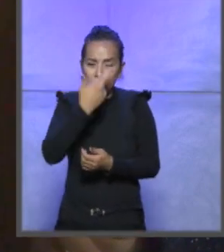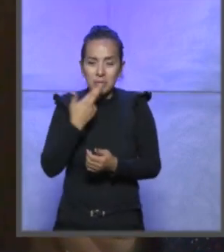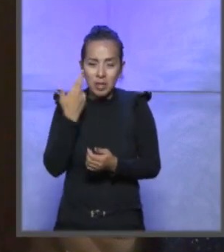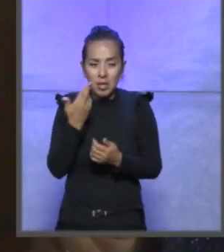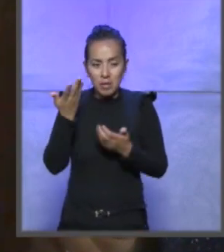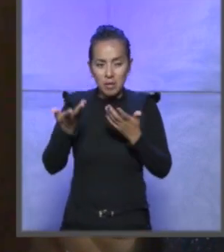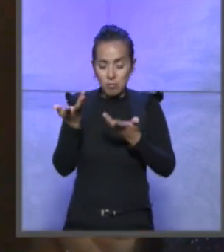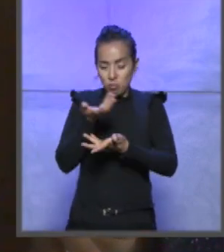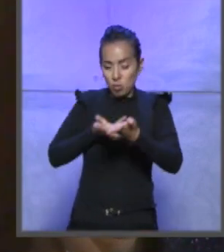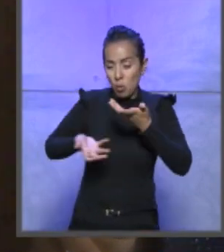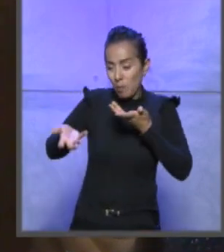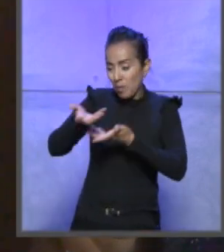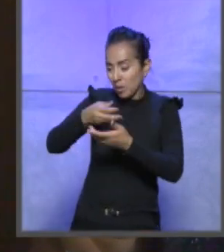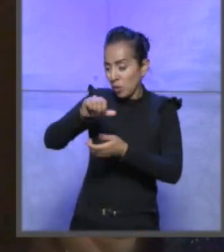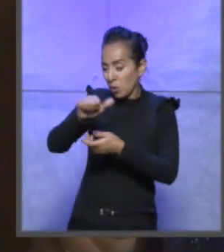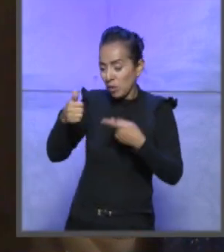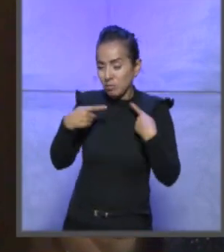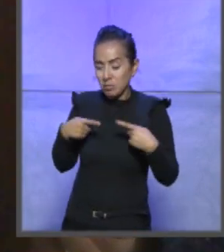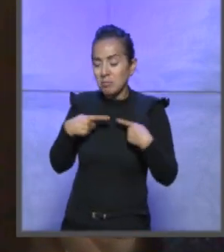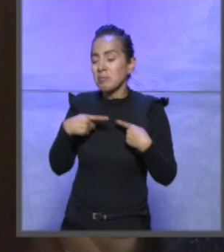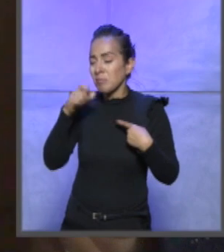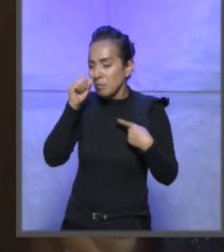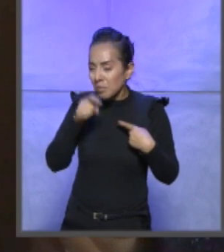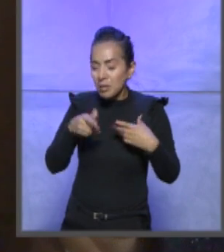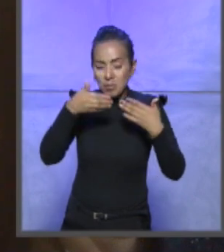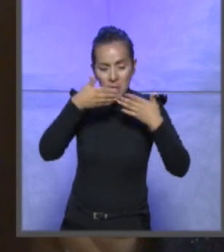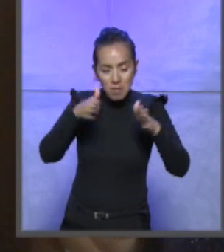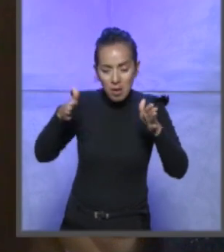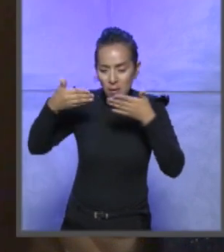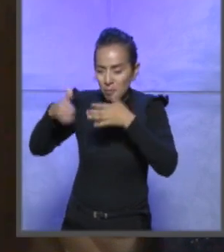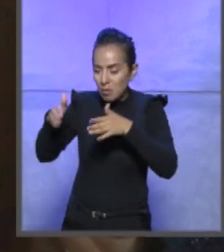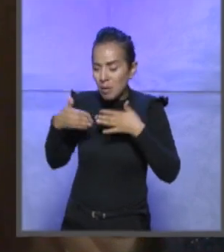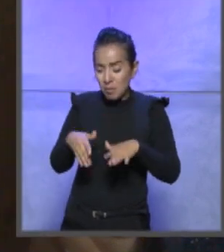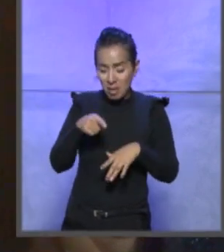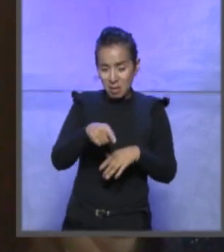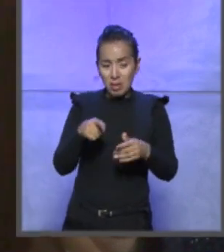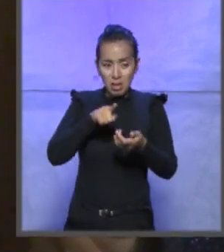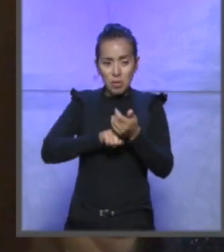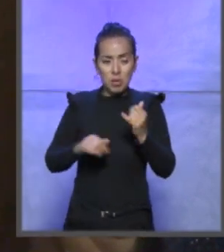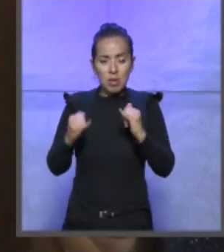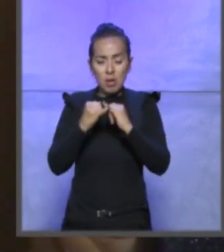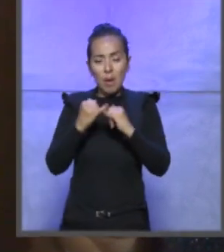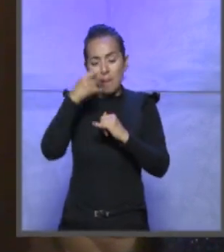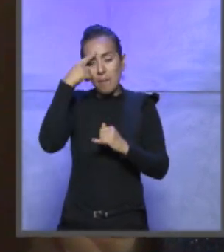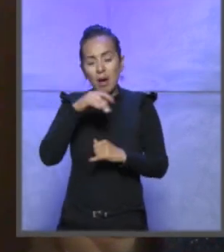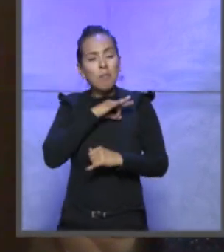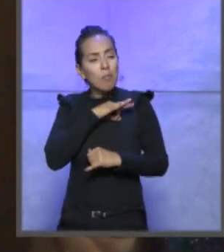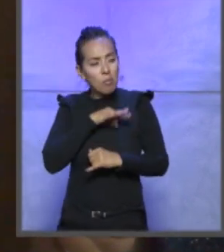analizar, de compartir con otros y abrirnos precisamente estos espacios por parte de las instituciones para